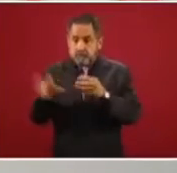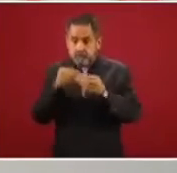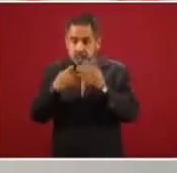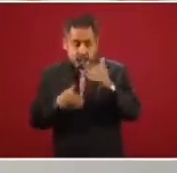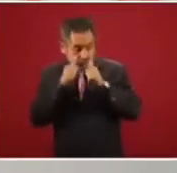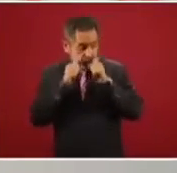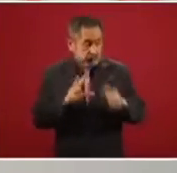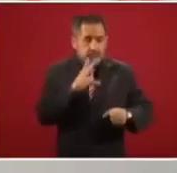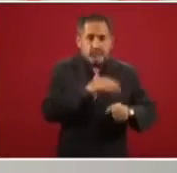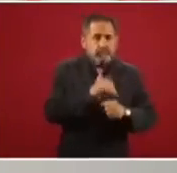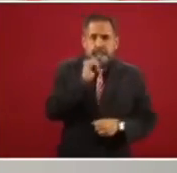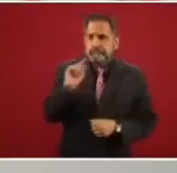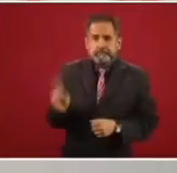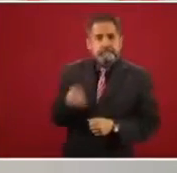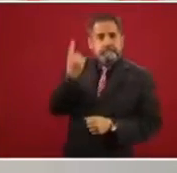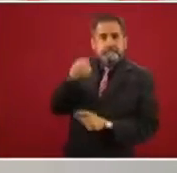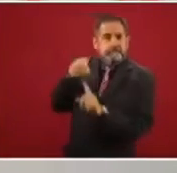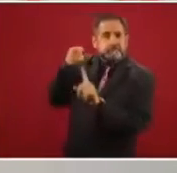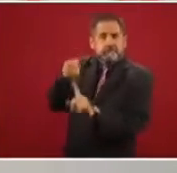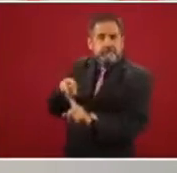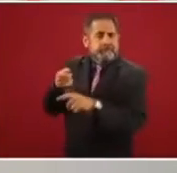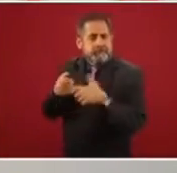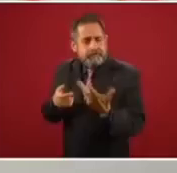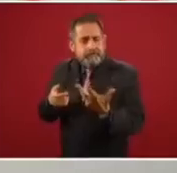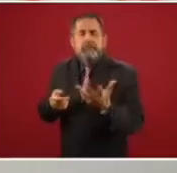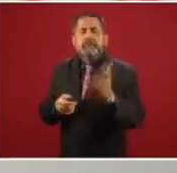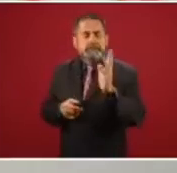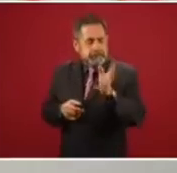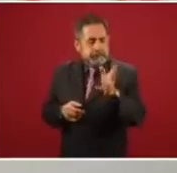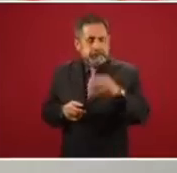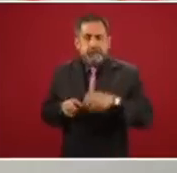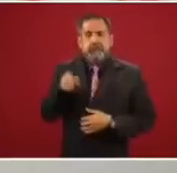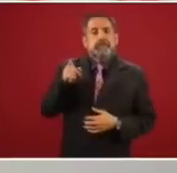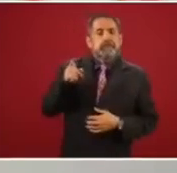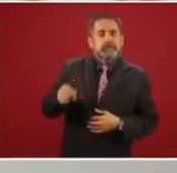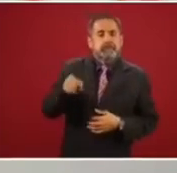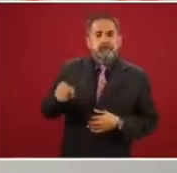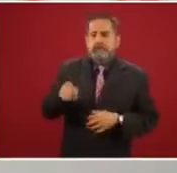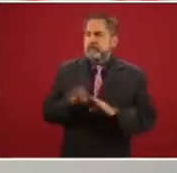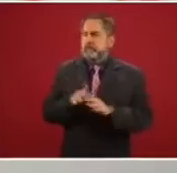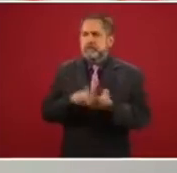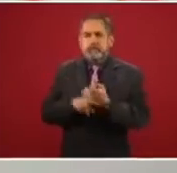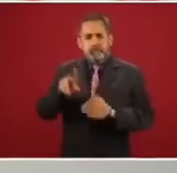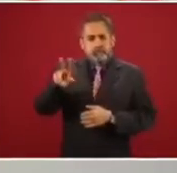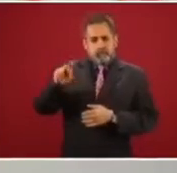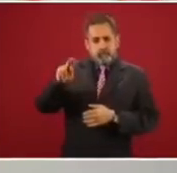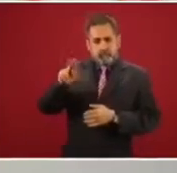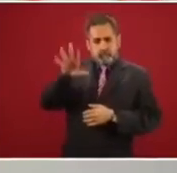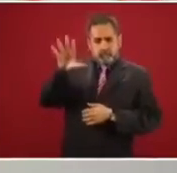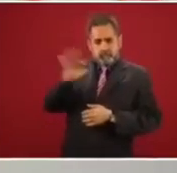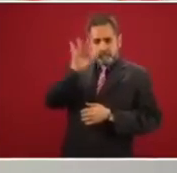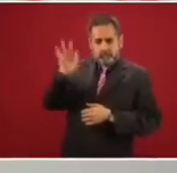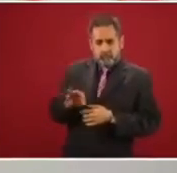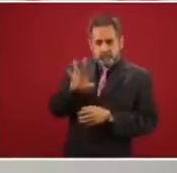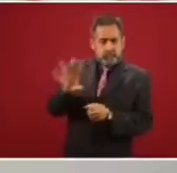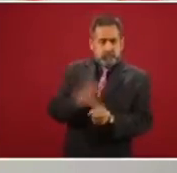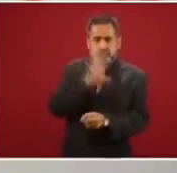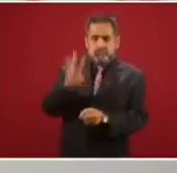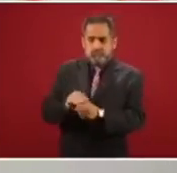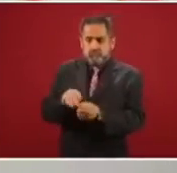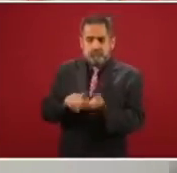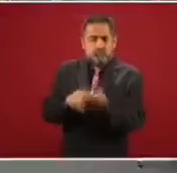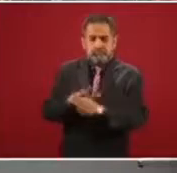especialidades cuál es la clave ahí se cubren quizás ya cerca del 85% de absolutamente todos los